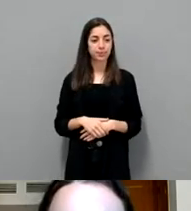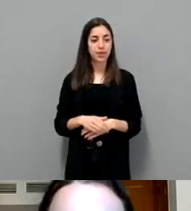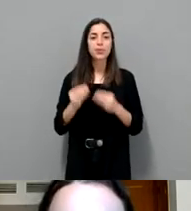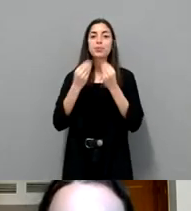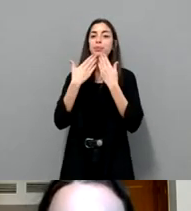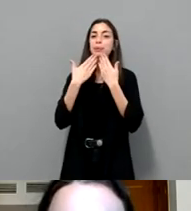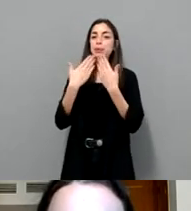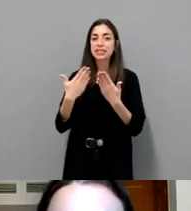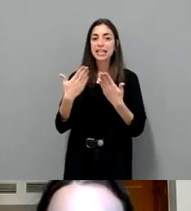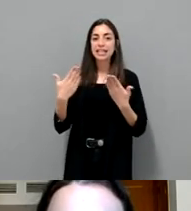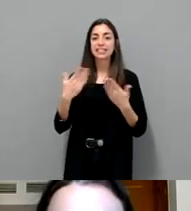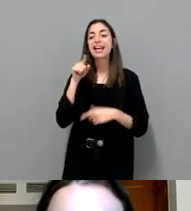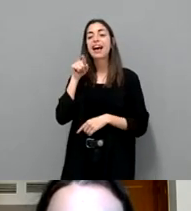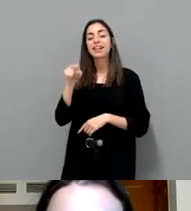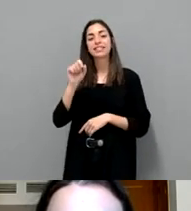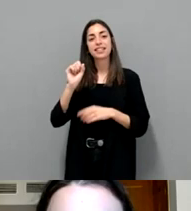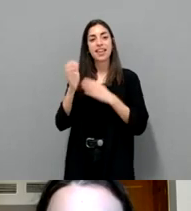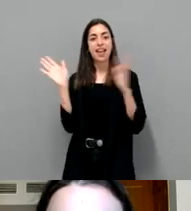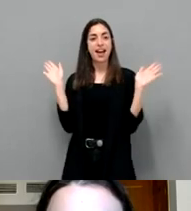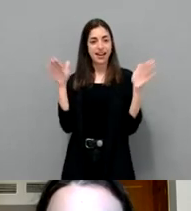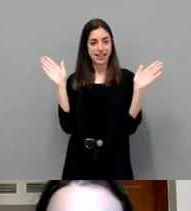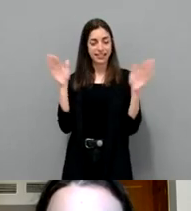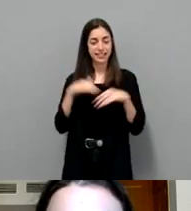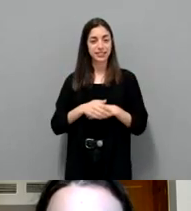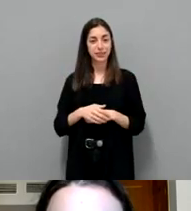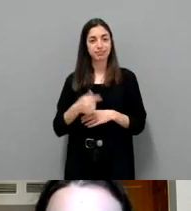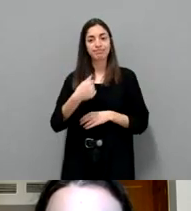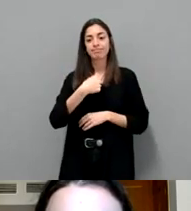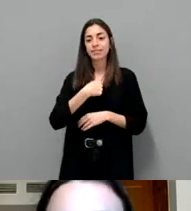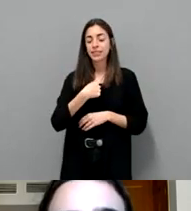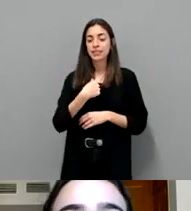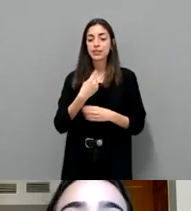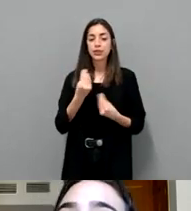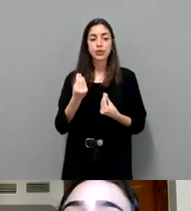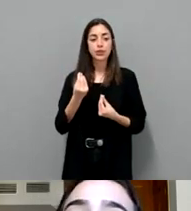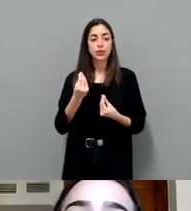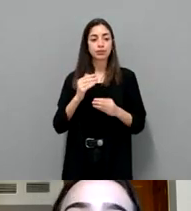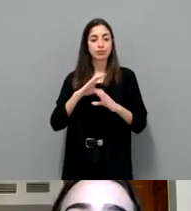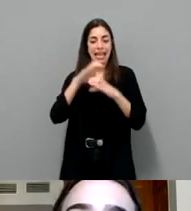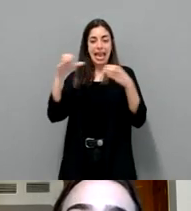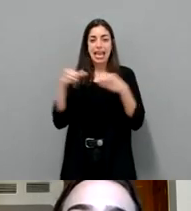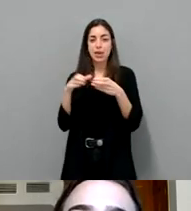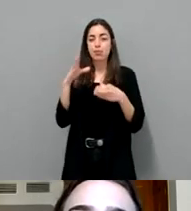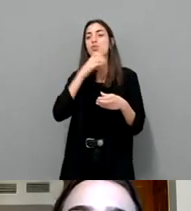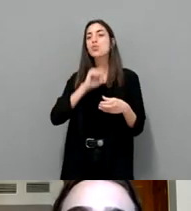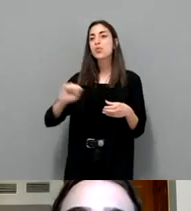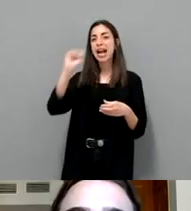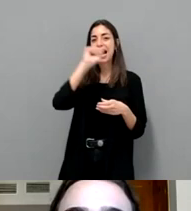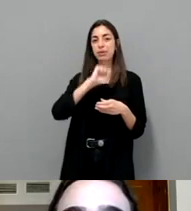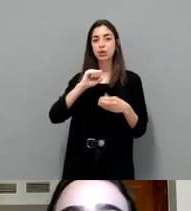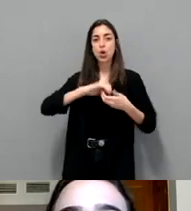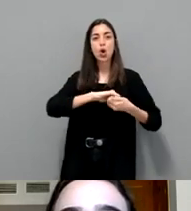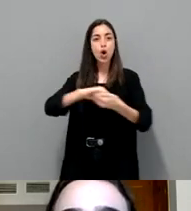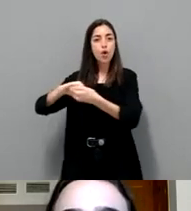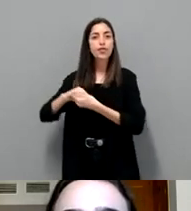Muchísimas gracias a ti, Ángeles. Yo, sin todo el equipo tan extraordinario de la